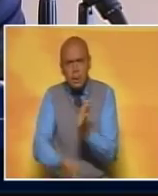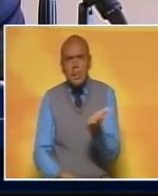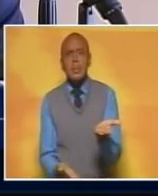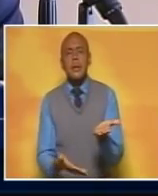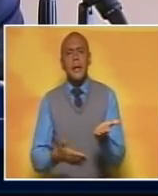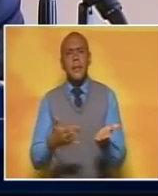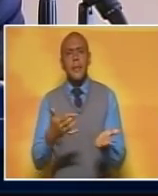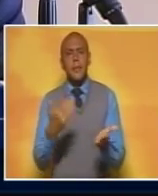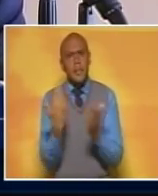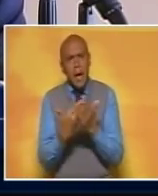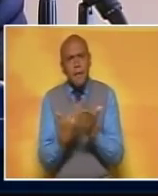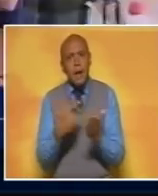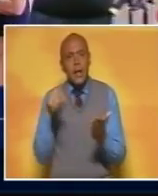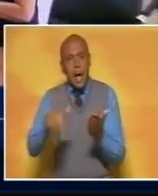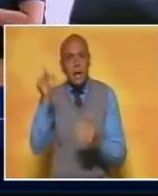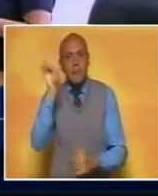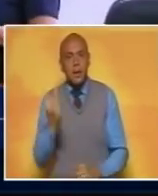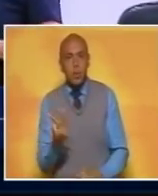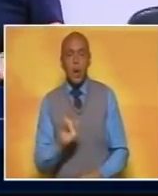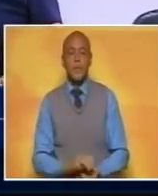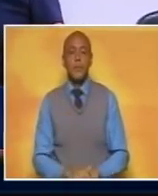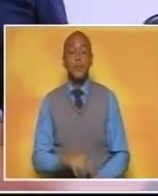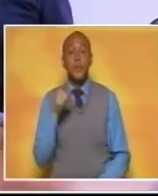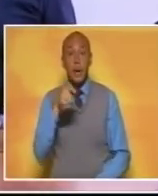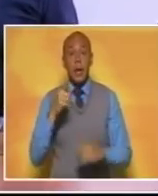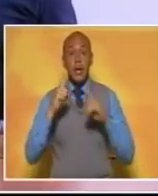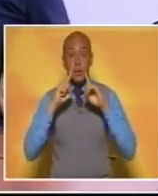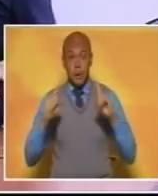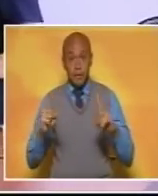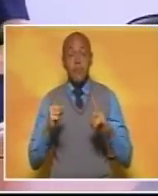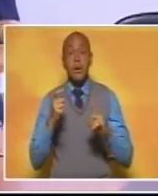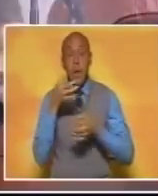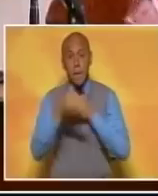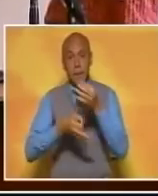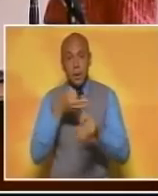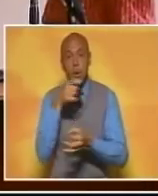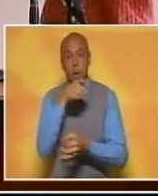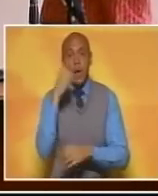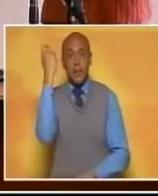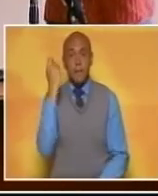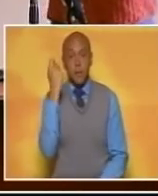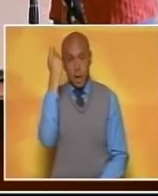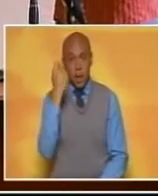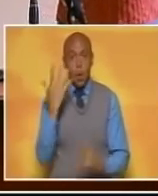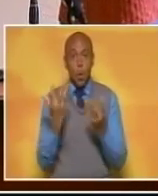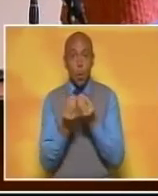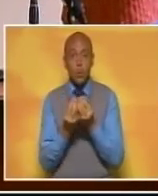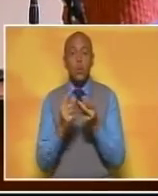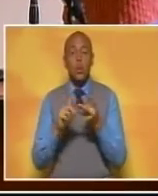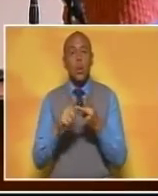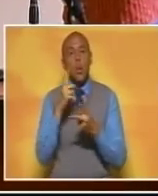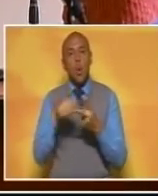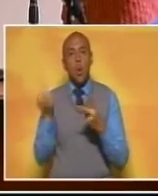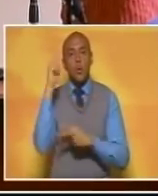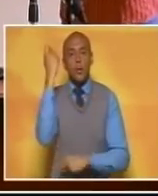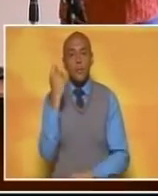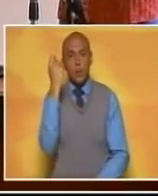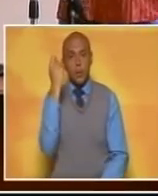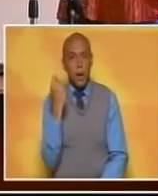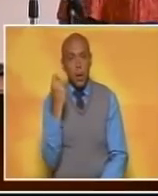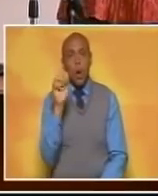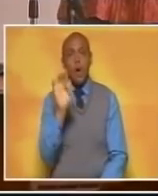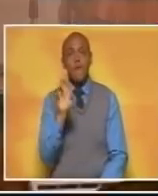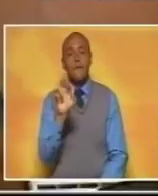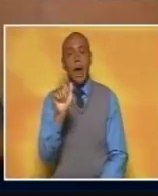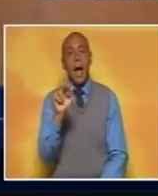estos grupos son venezolanos. Declaraciones que ofreció el diputado Carlos Valero junto a su colega parlamentario